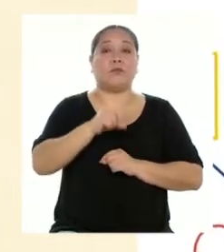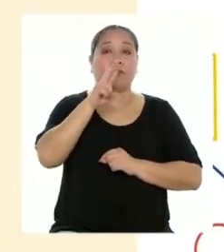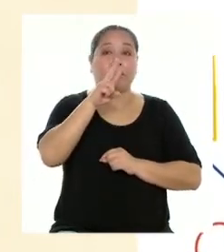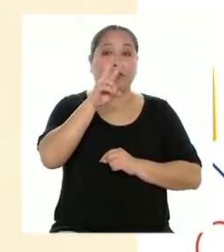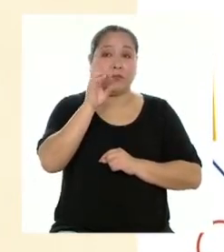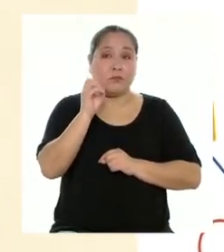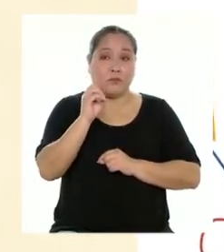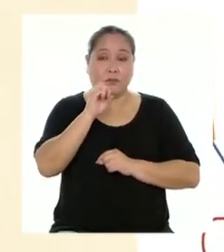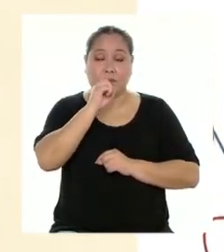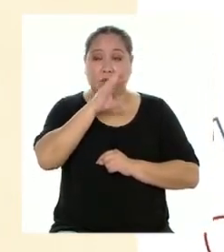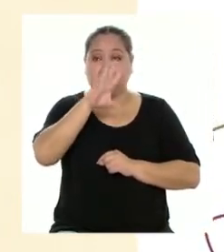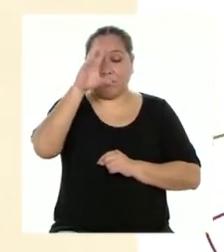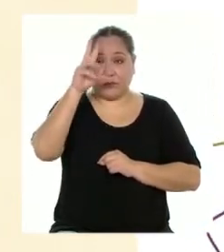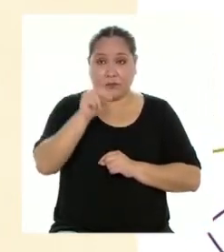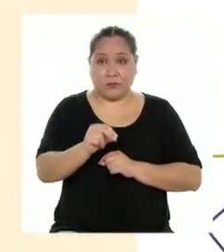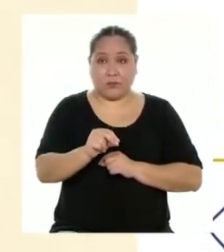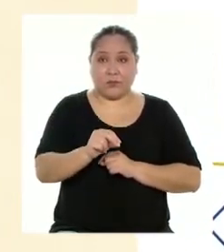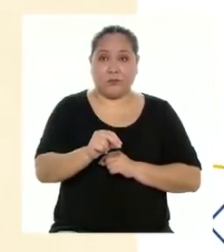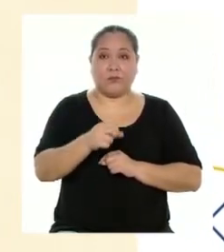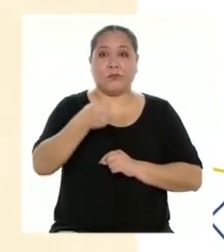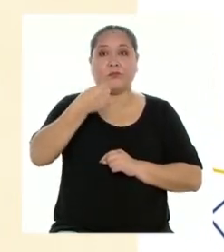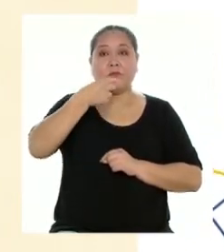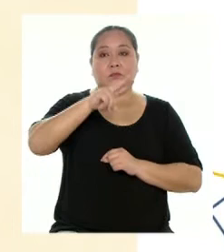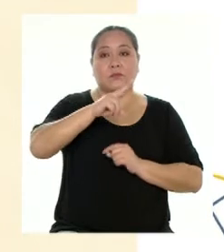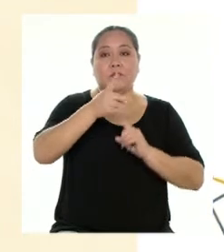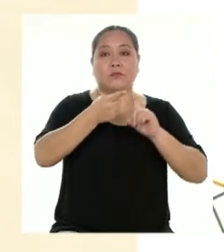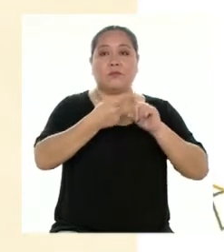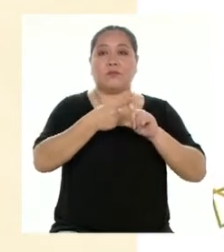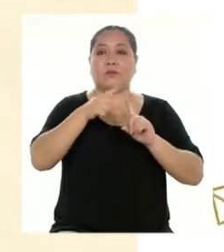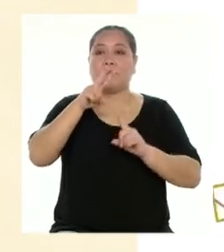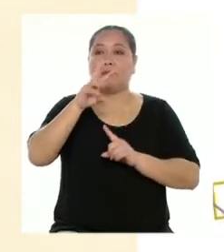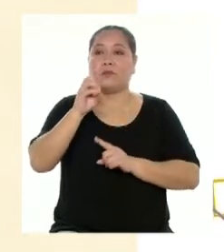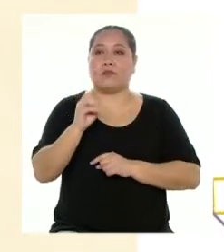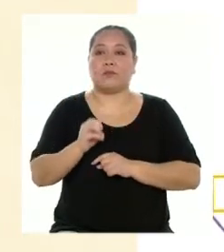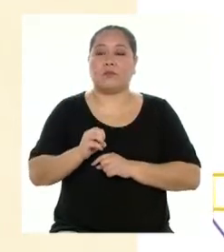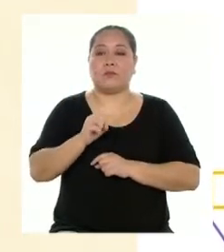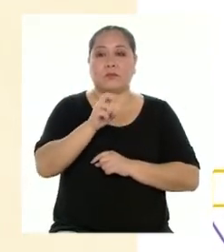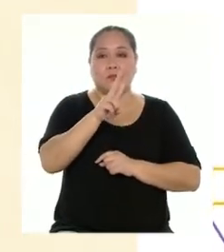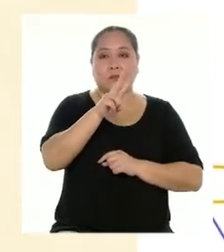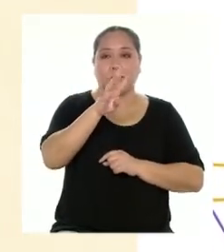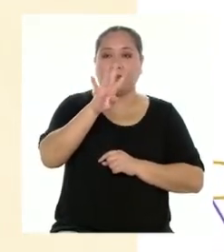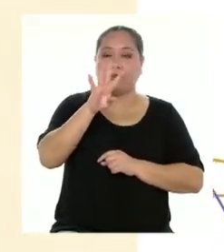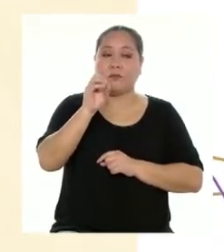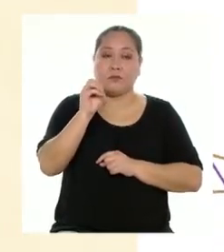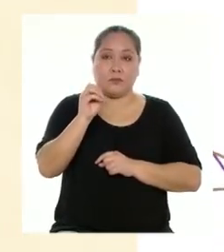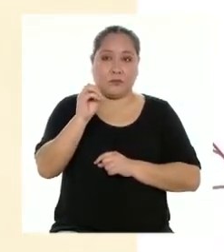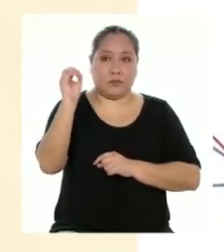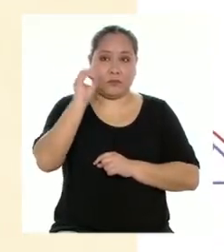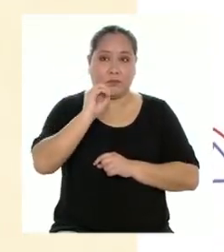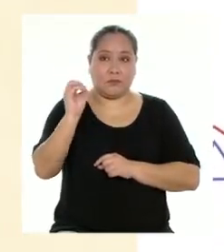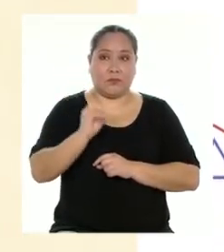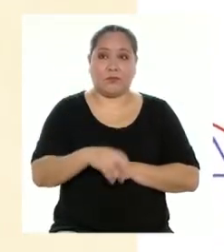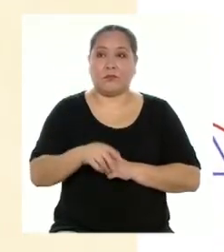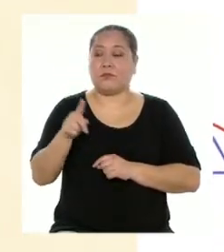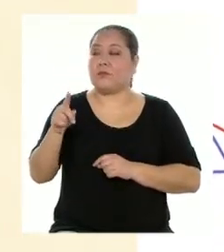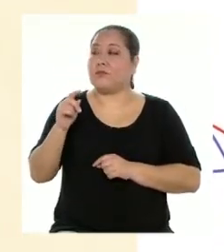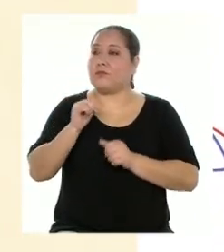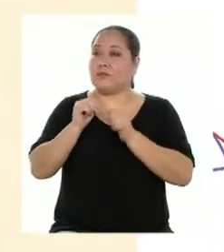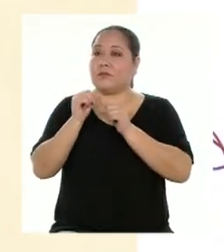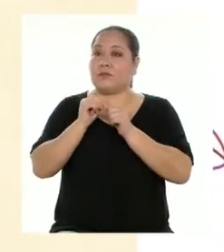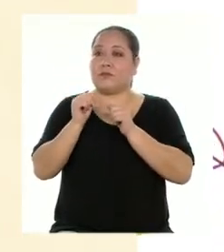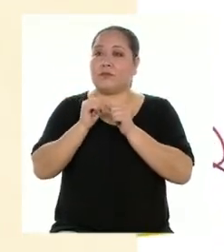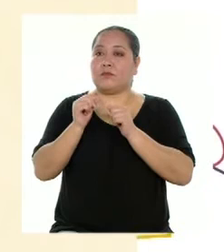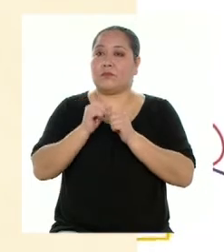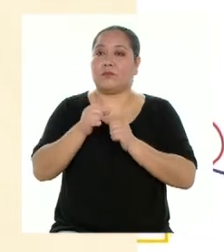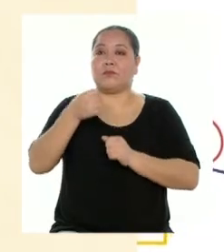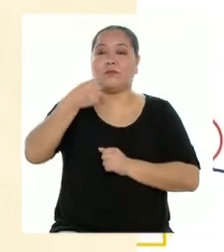respondieron no, multiplicamos por 12 grados y obtenemos 240 grados. Los datos de Pedro son